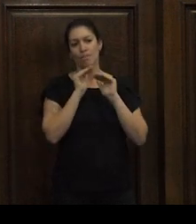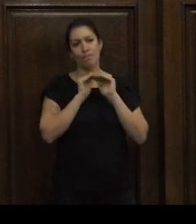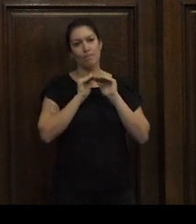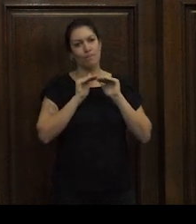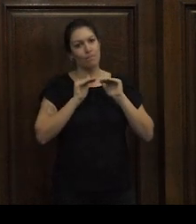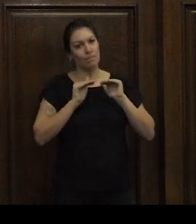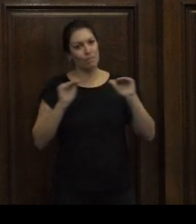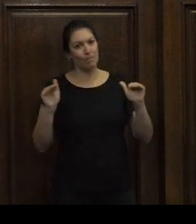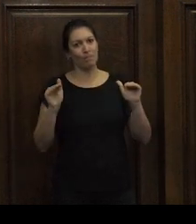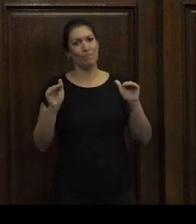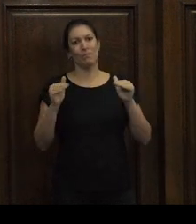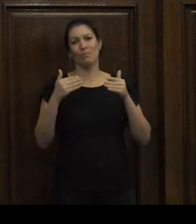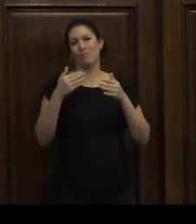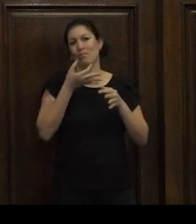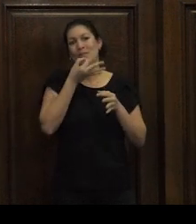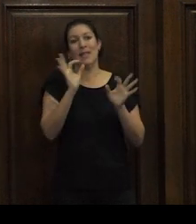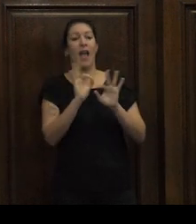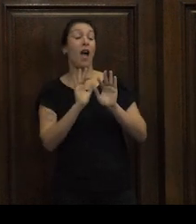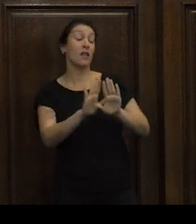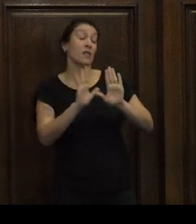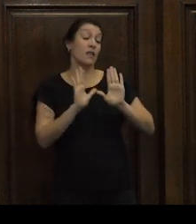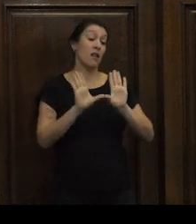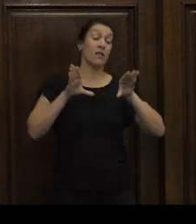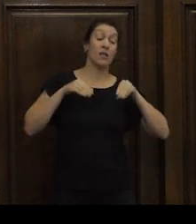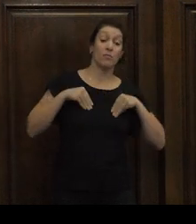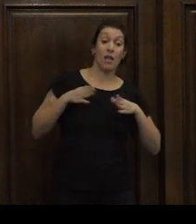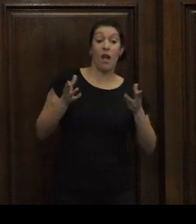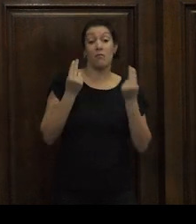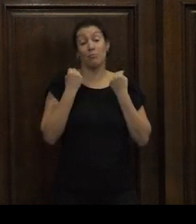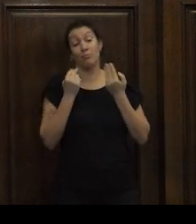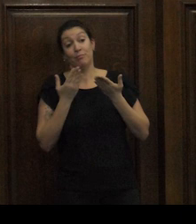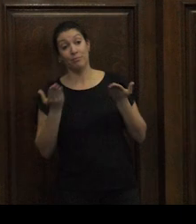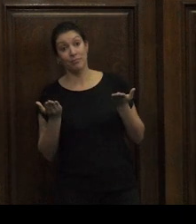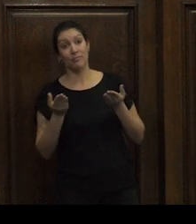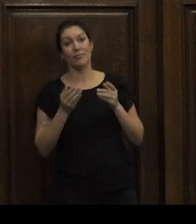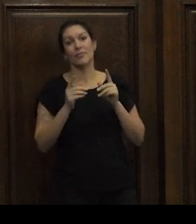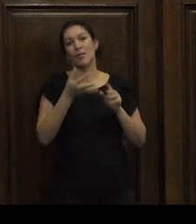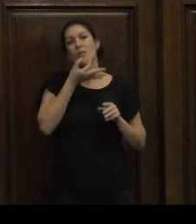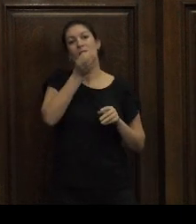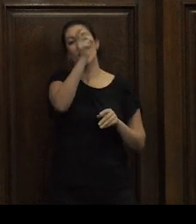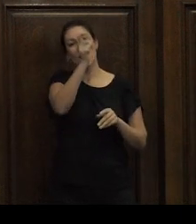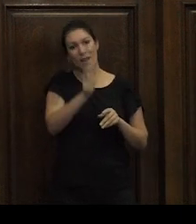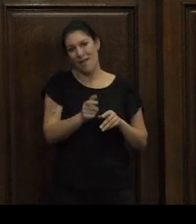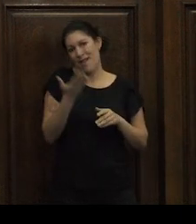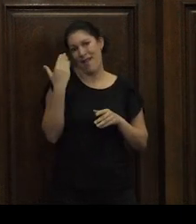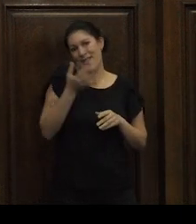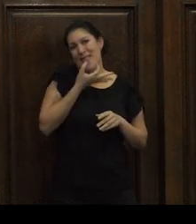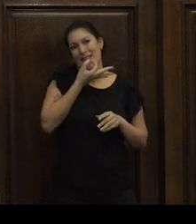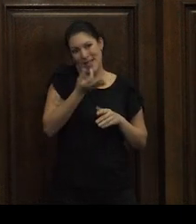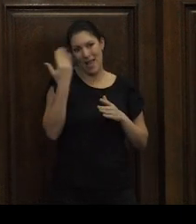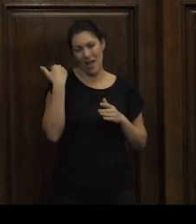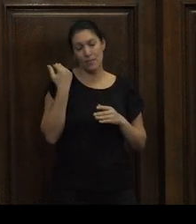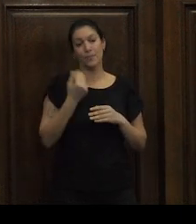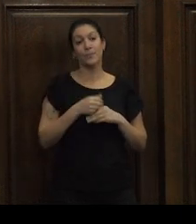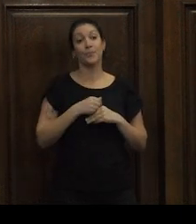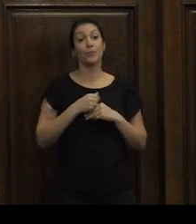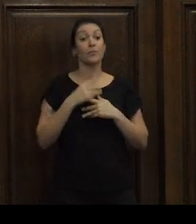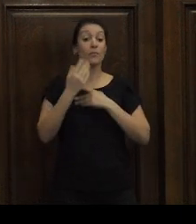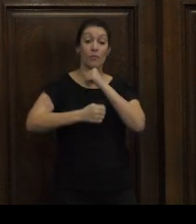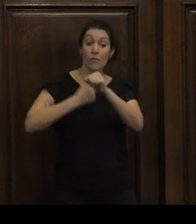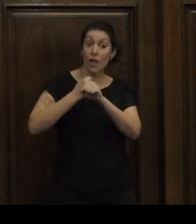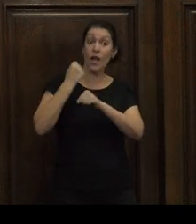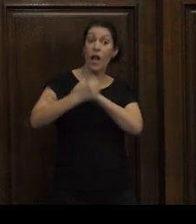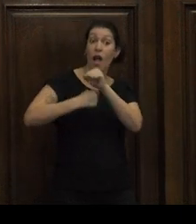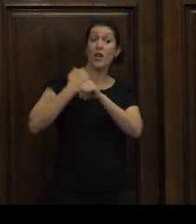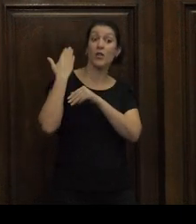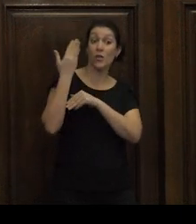silencio condescendiente, tipo las cosas son así, ¿qué le vamos a hacer?, etcétera, como solía decirse antes. En los últimos años,